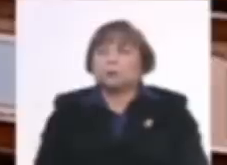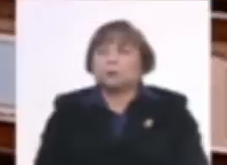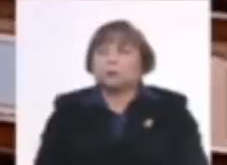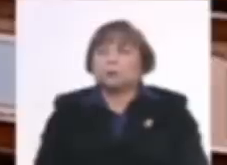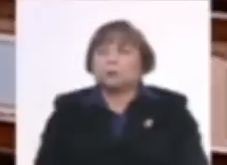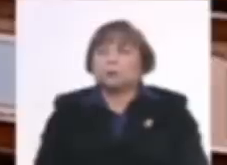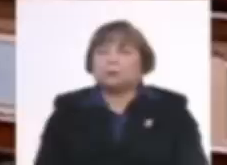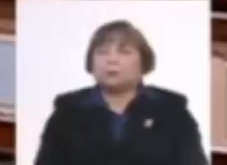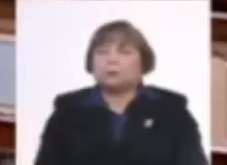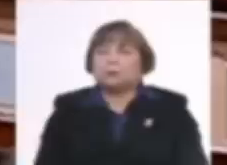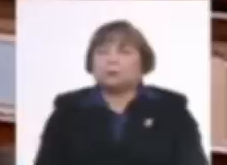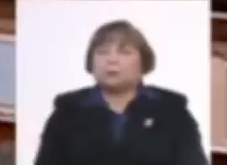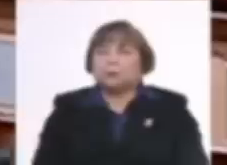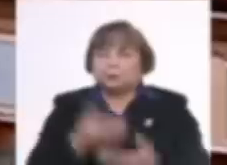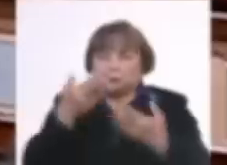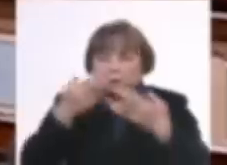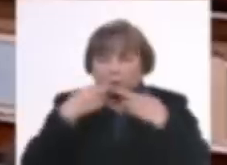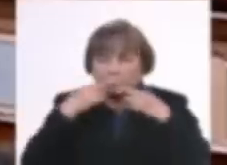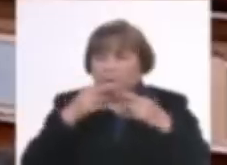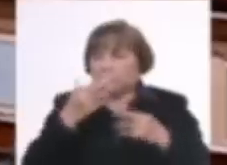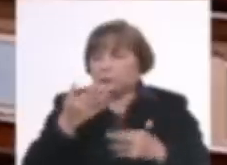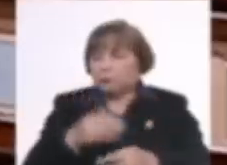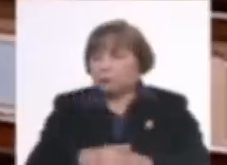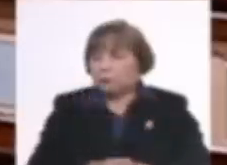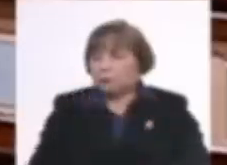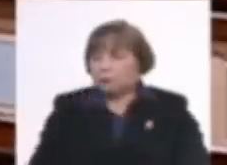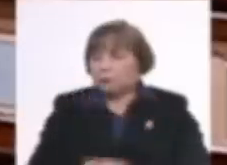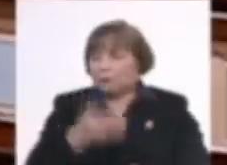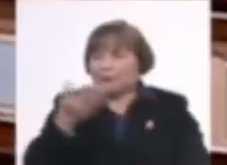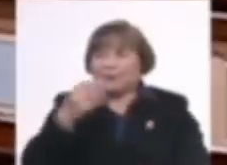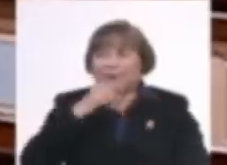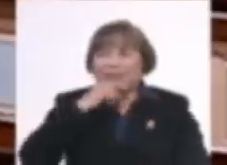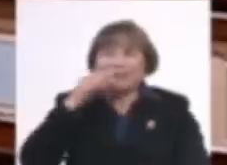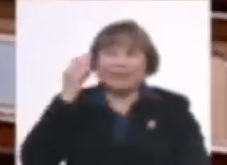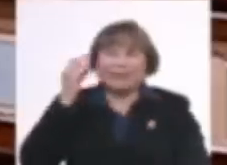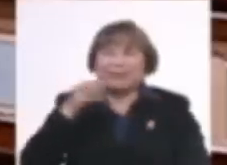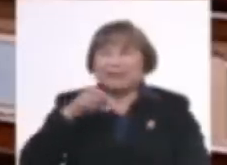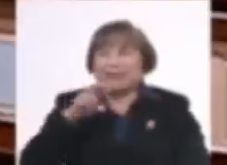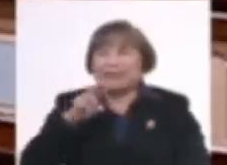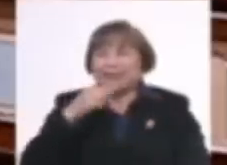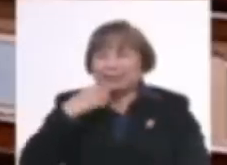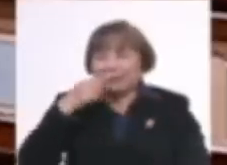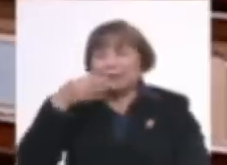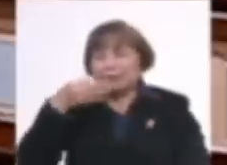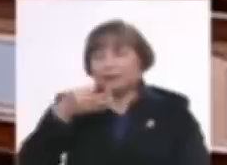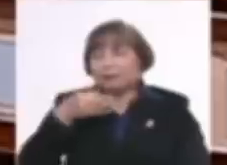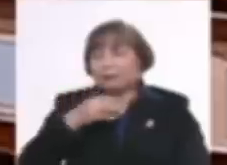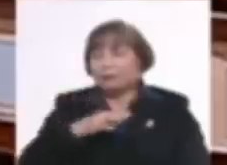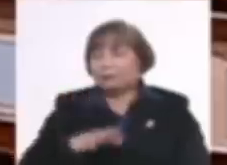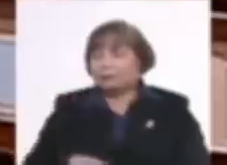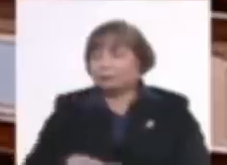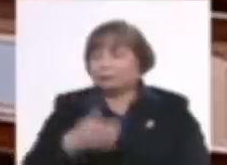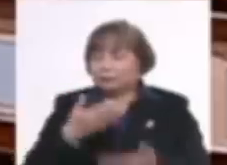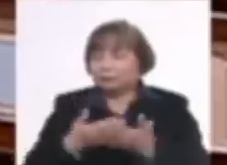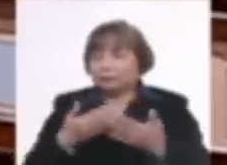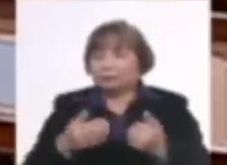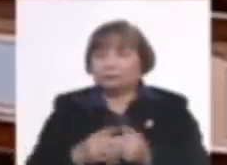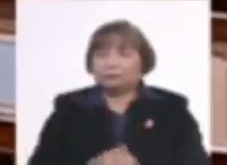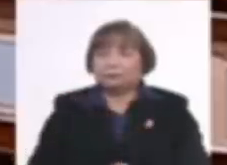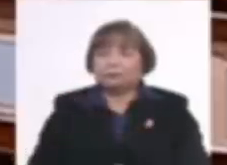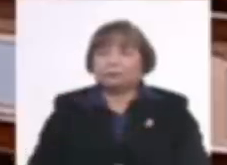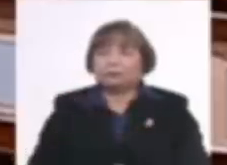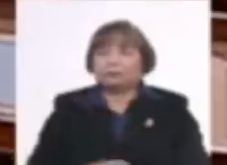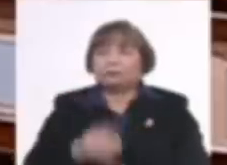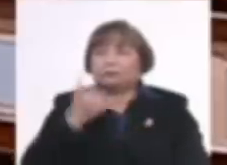Presidente. Para que responda, congresista Paredes. Señorita Paredes. Sí. Es cierto lo que dice. Algunos congresistas